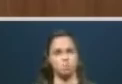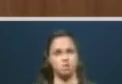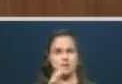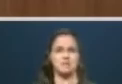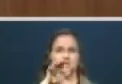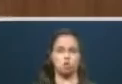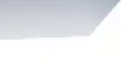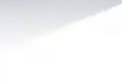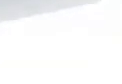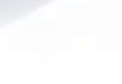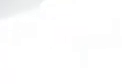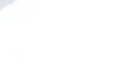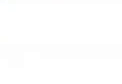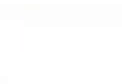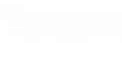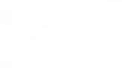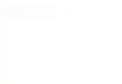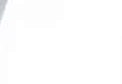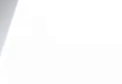leoneses muchas gracias